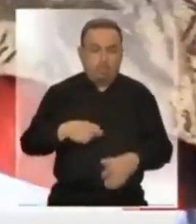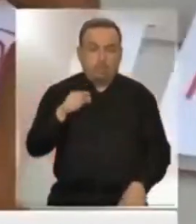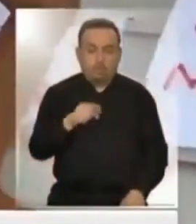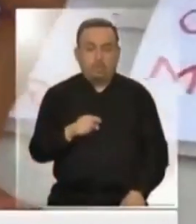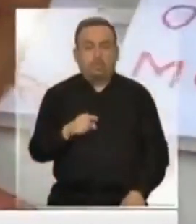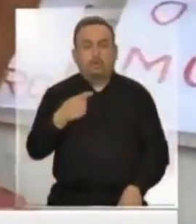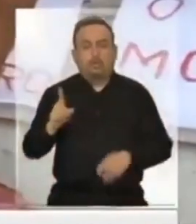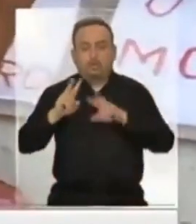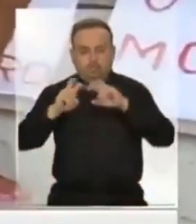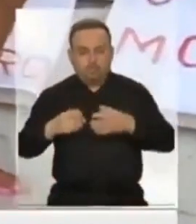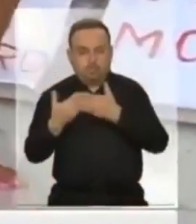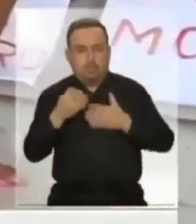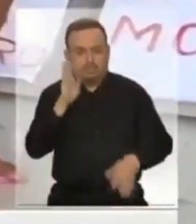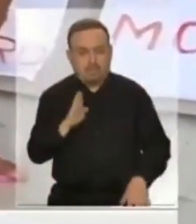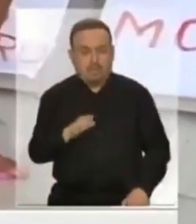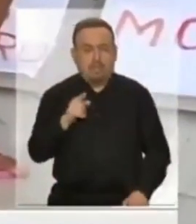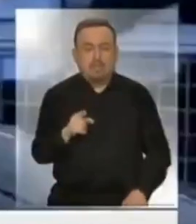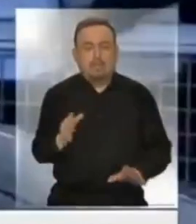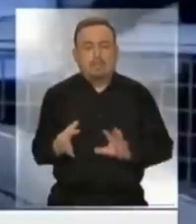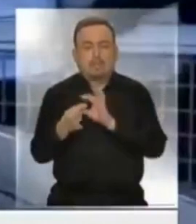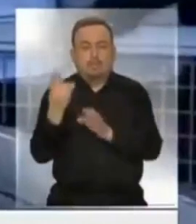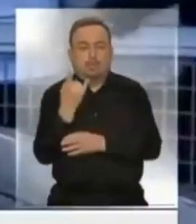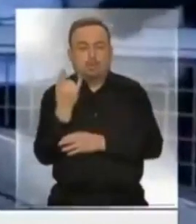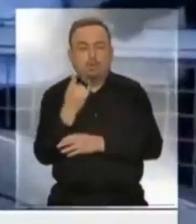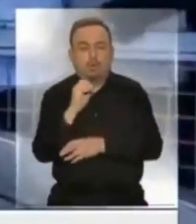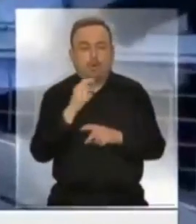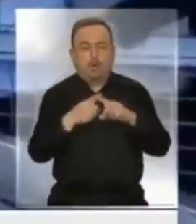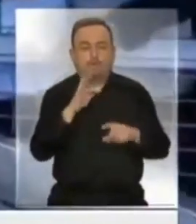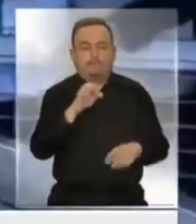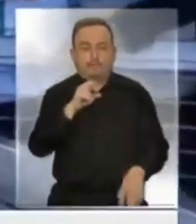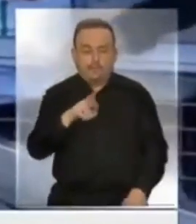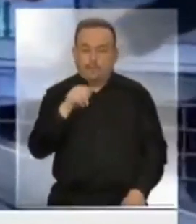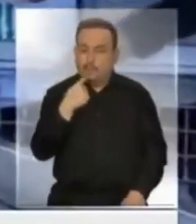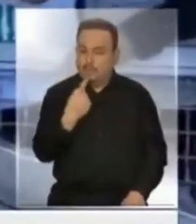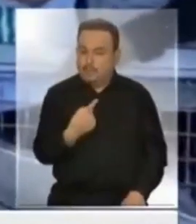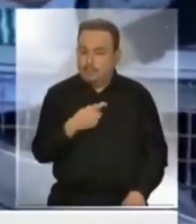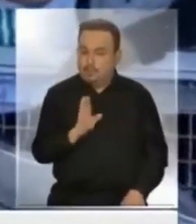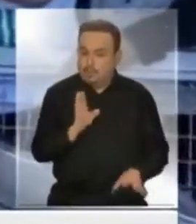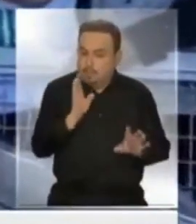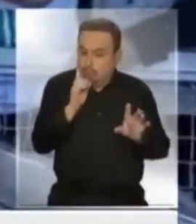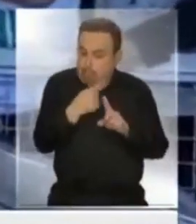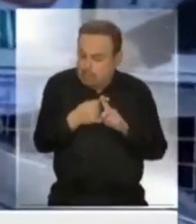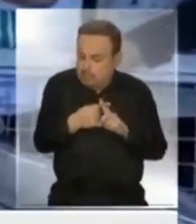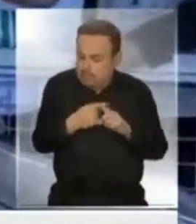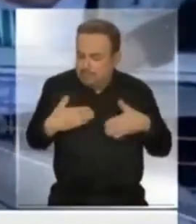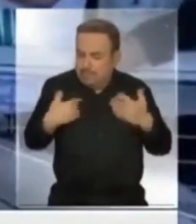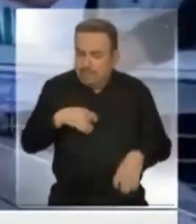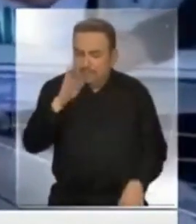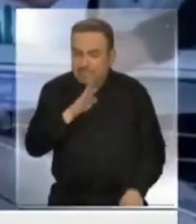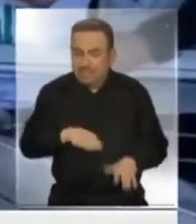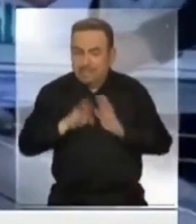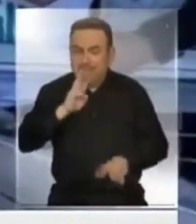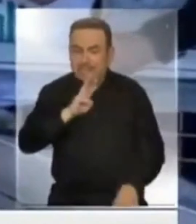él contestó ¿y qué? ¿Y qué quieren que haga? Y a partir de ese desarrollo, la editorial